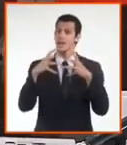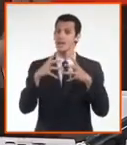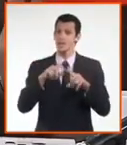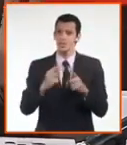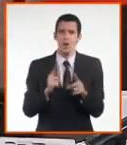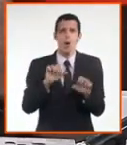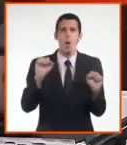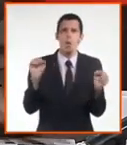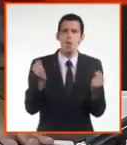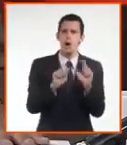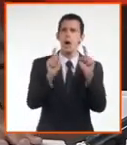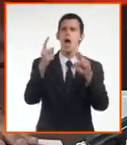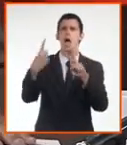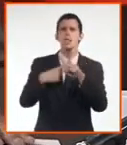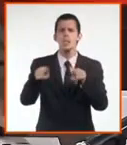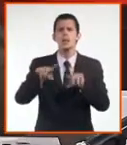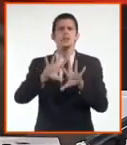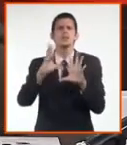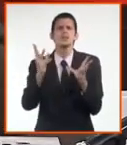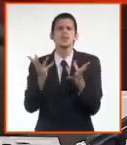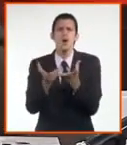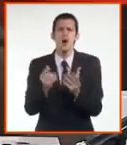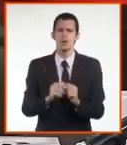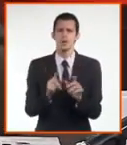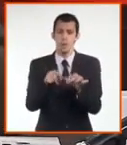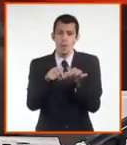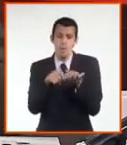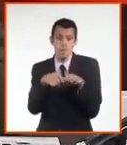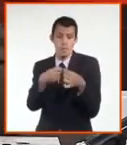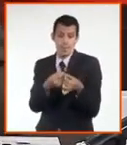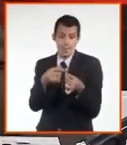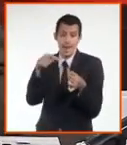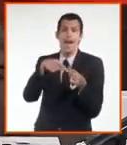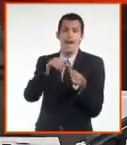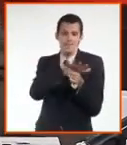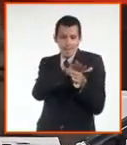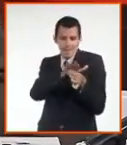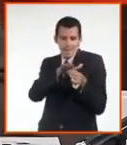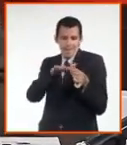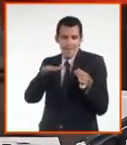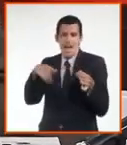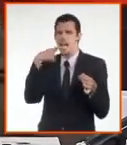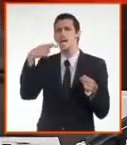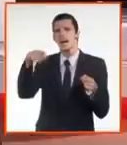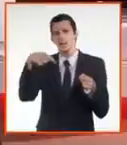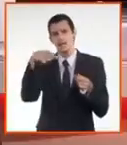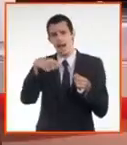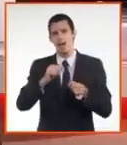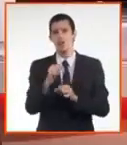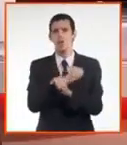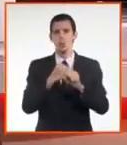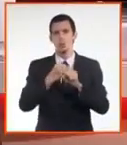millones habitantes es un tema que tenemos que revisar porque es un consumo alto